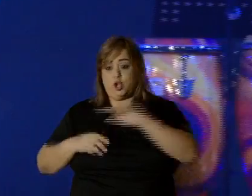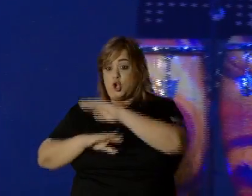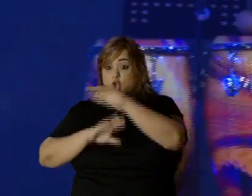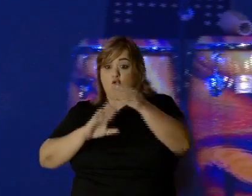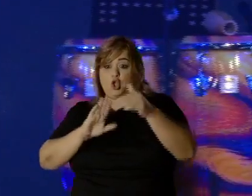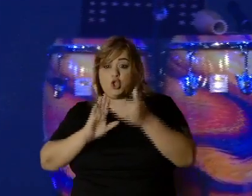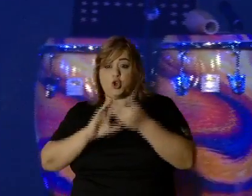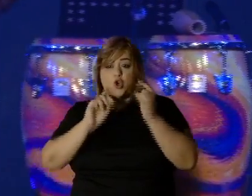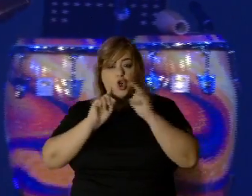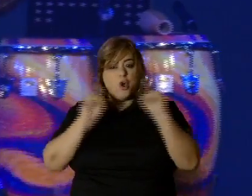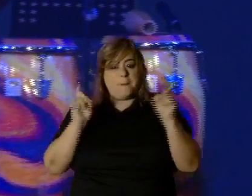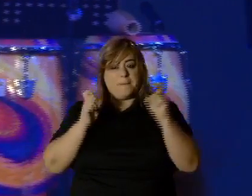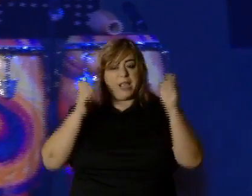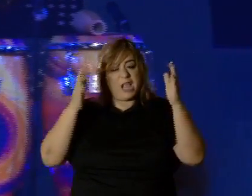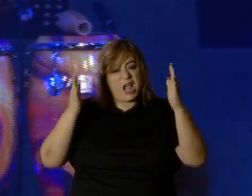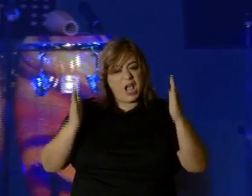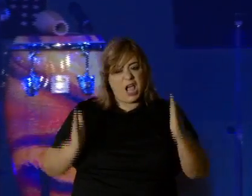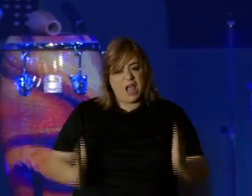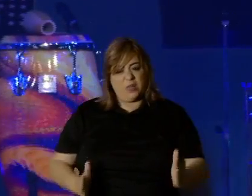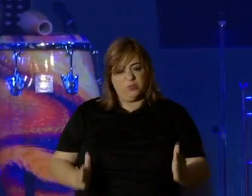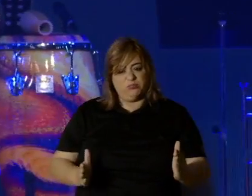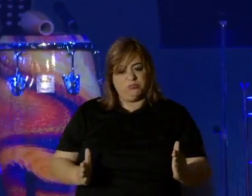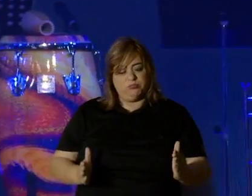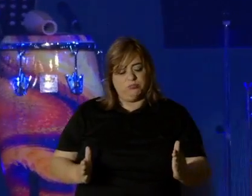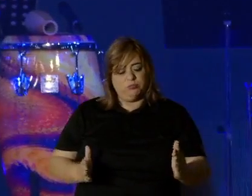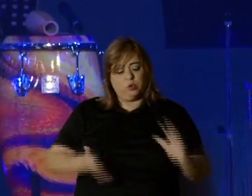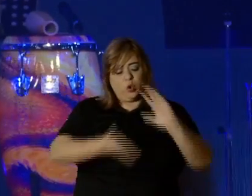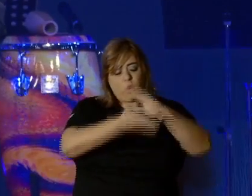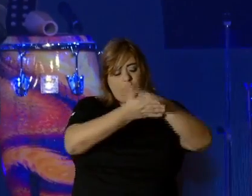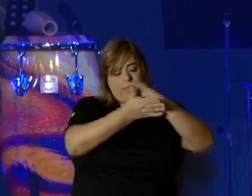fueron destituidos ¿de qué?